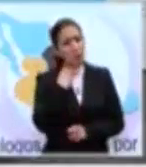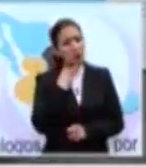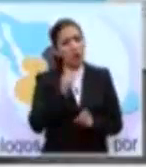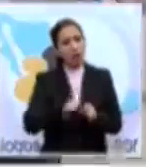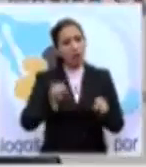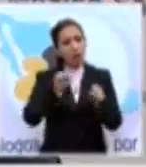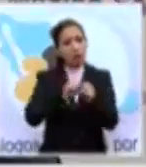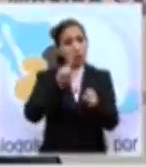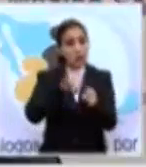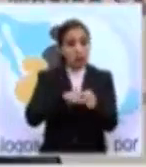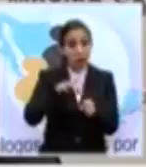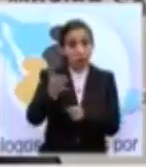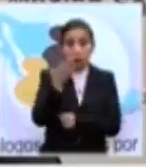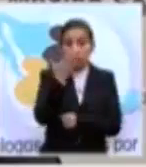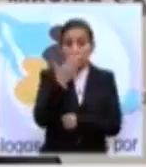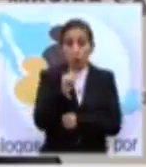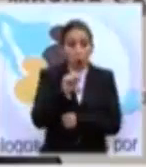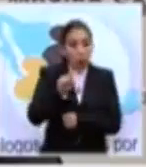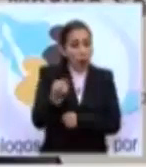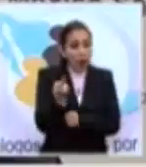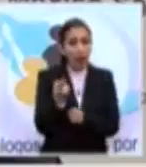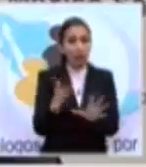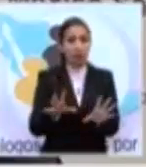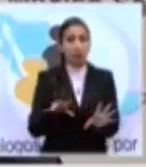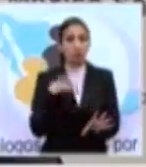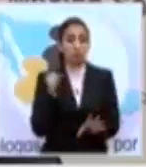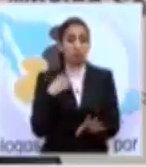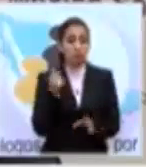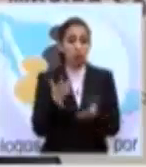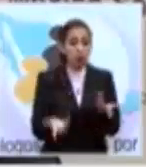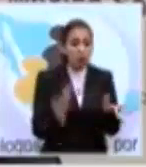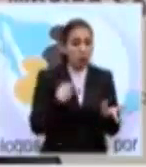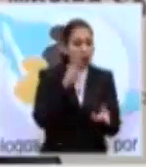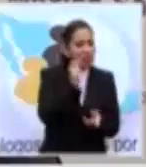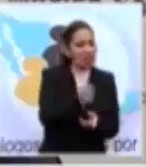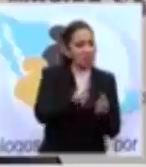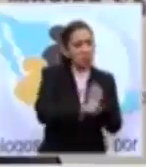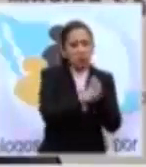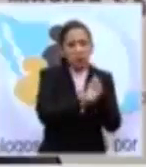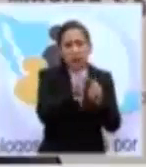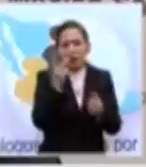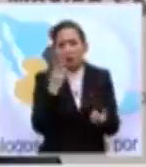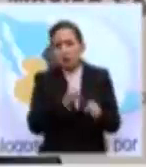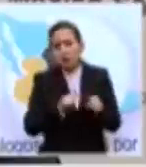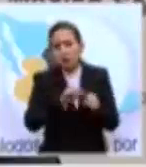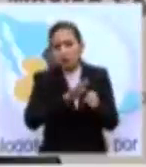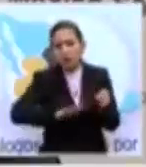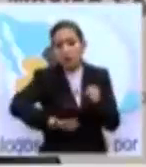es la explotación política de los problemas sociales, sino la acción